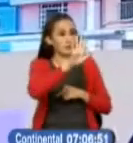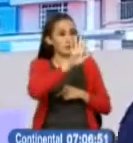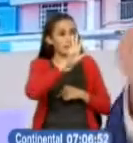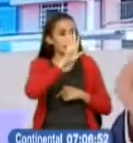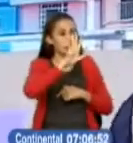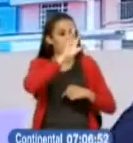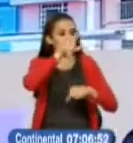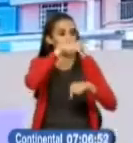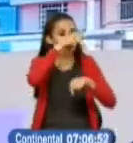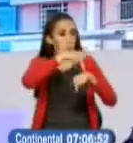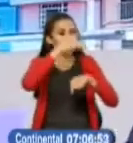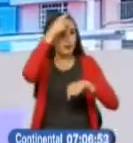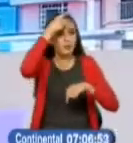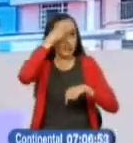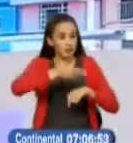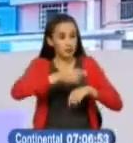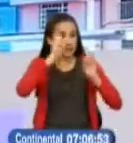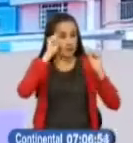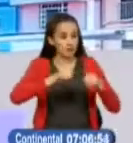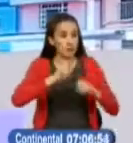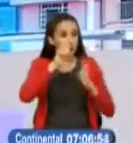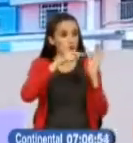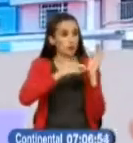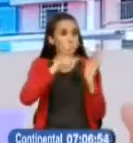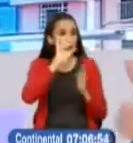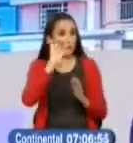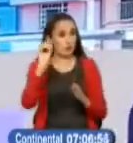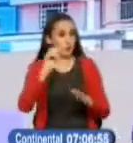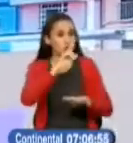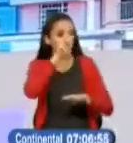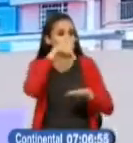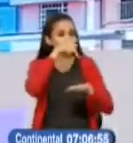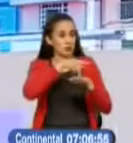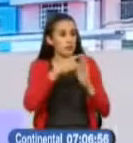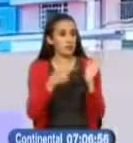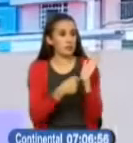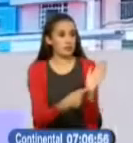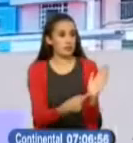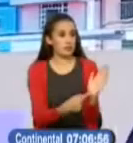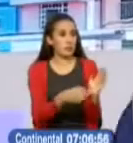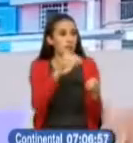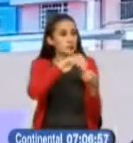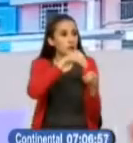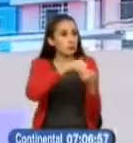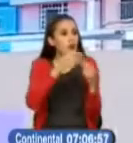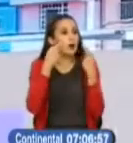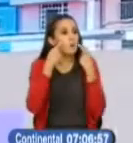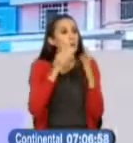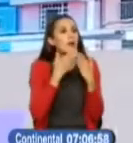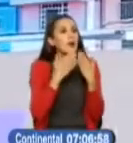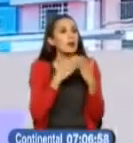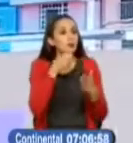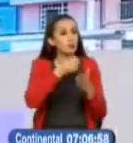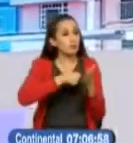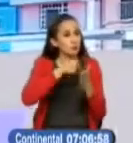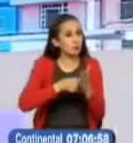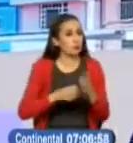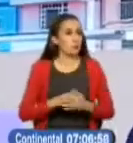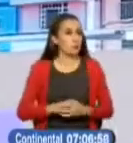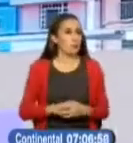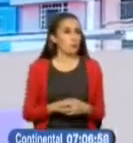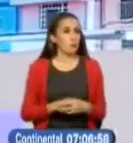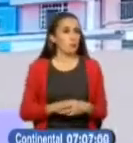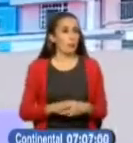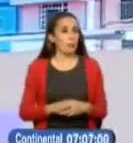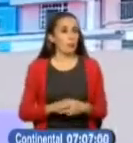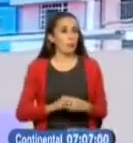posibilidades que los chicos definan de estas 2.800 carreras se establecerán internamente para poder hacer el esfuerzo de asignación.